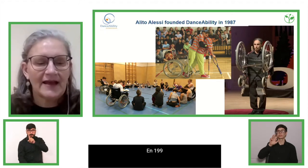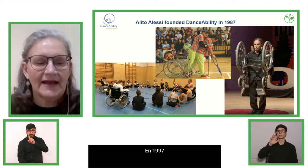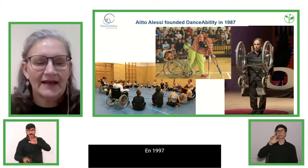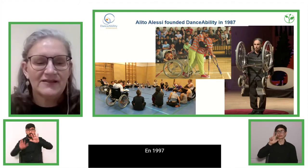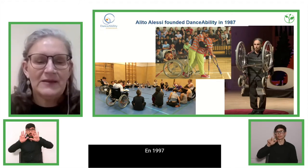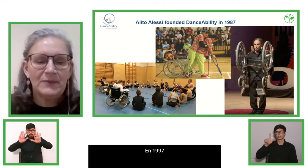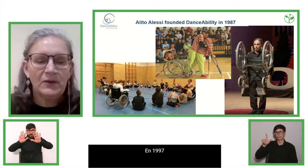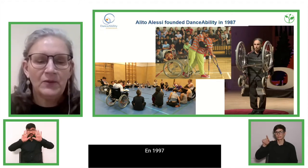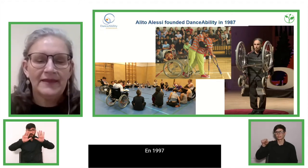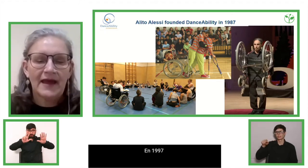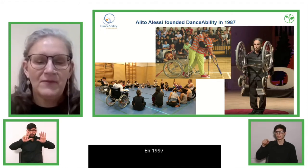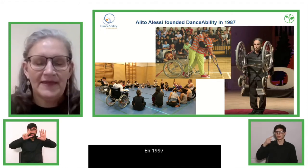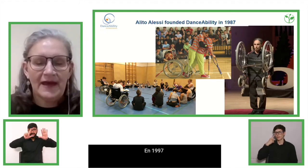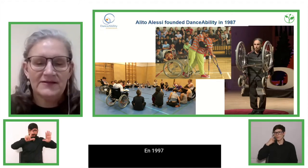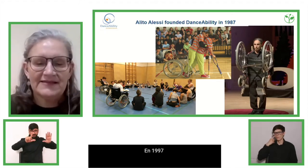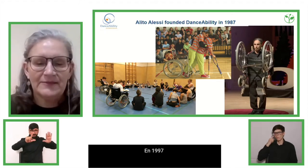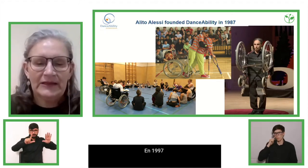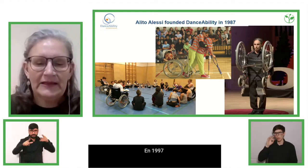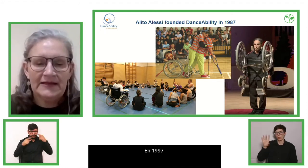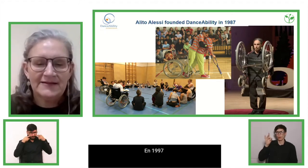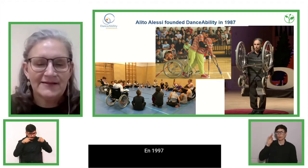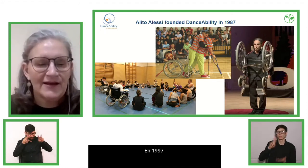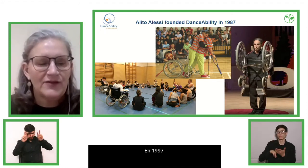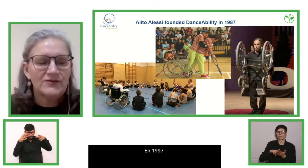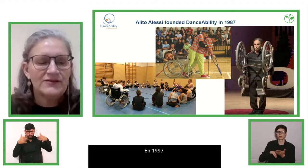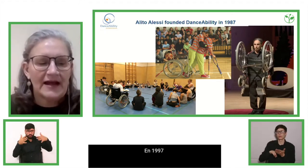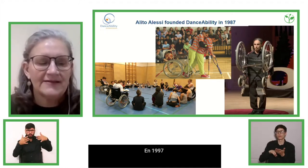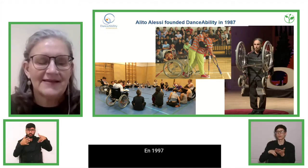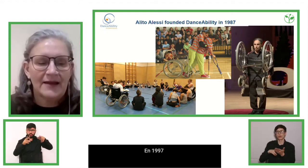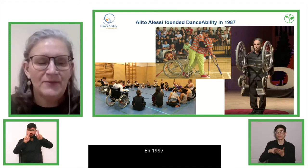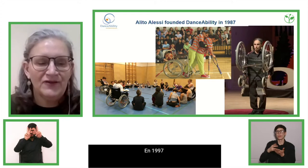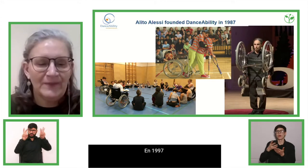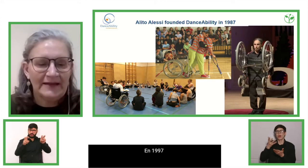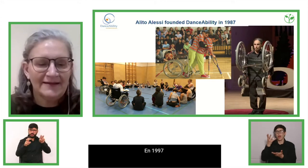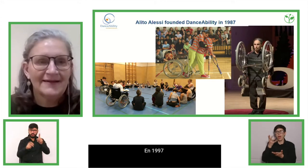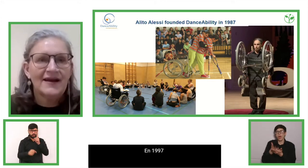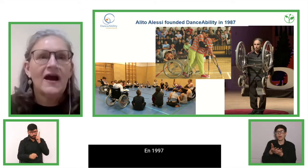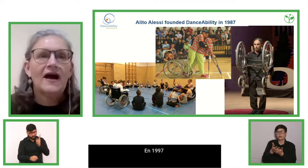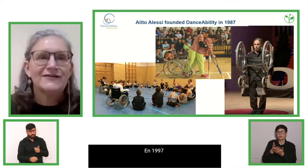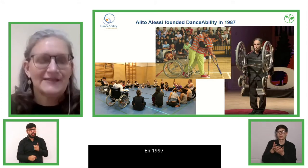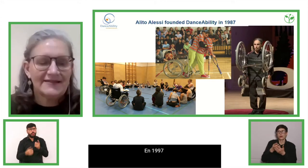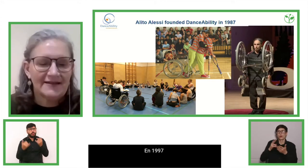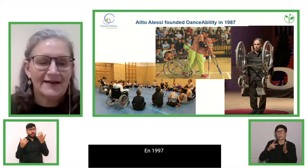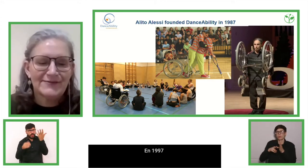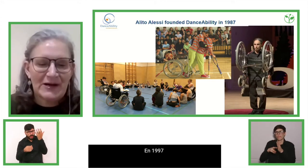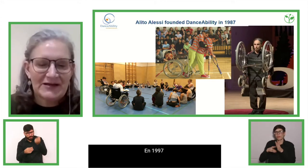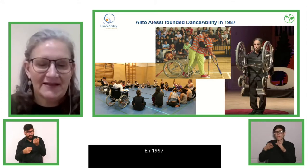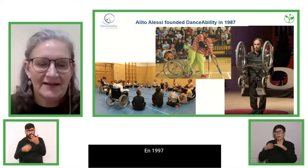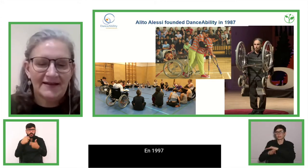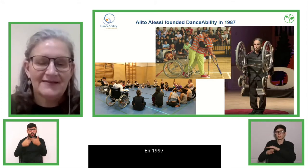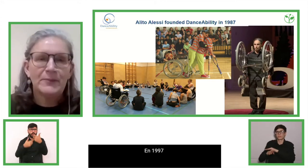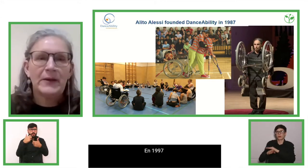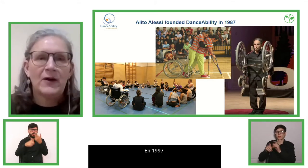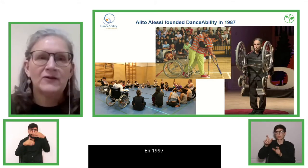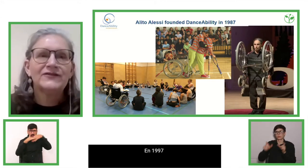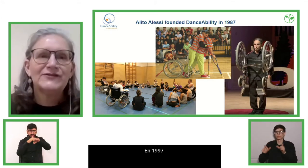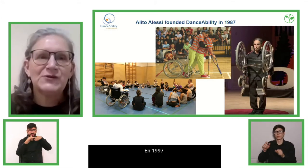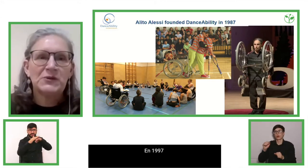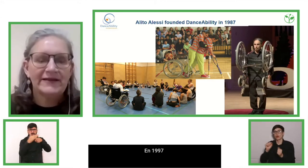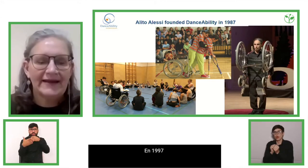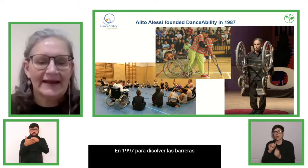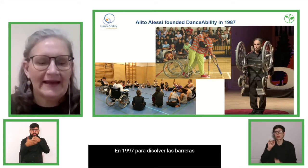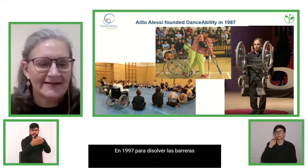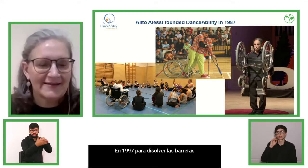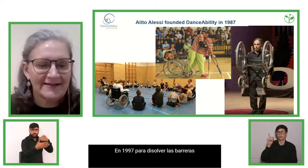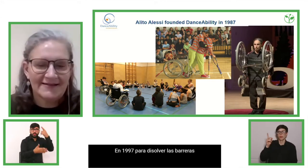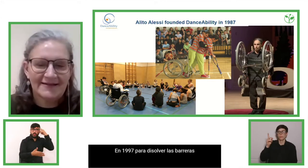1997 se creó para disolver las barreras y conectar a las personas con y sin discapacidad mediante el movimiento.